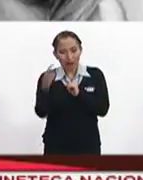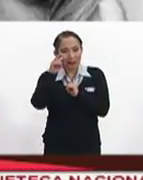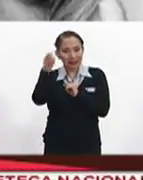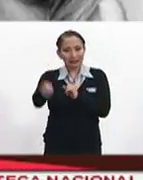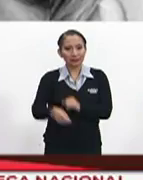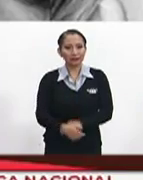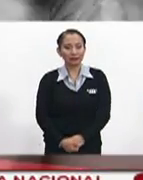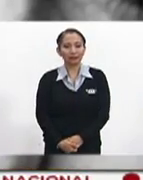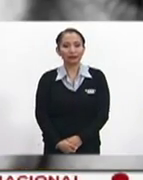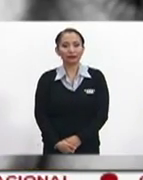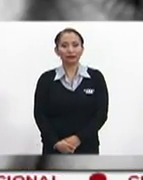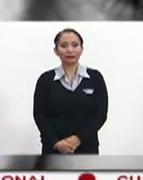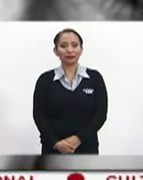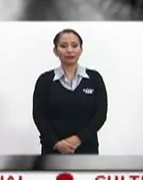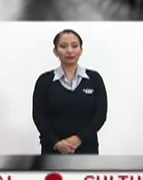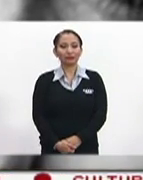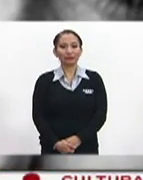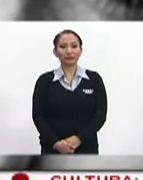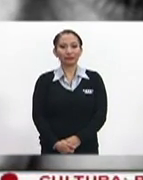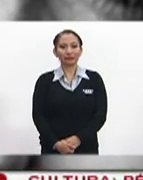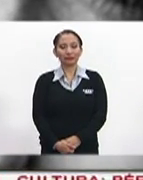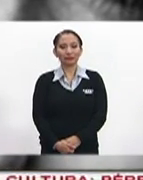ver.